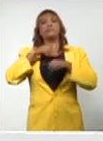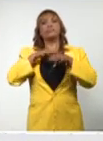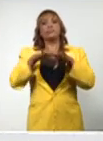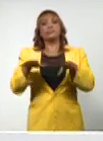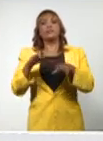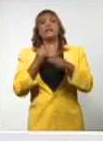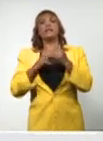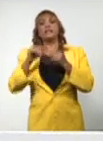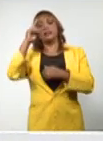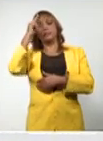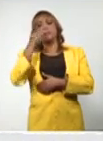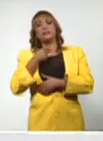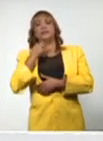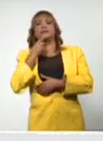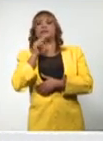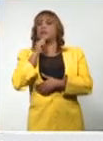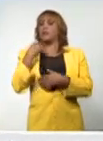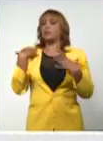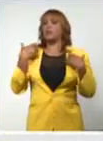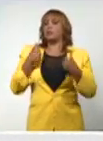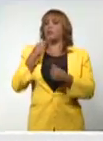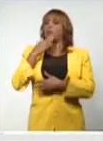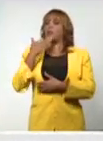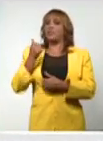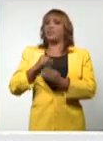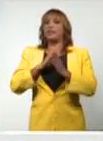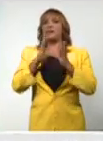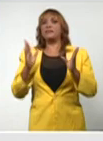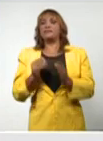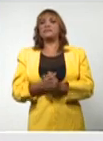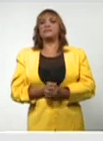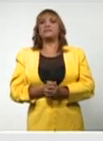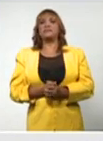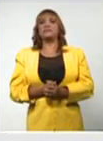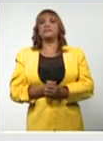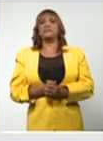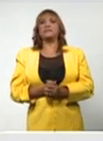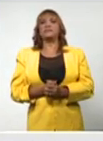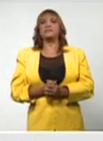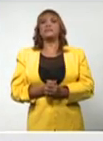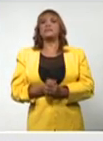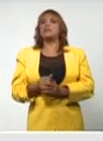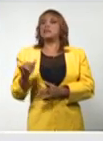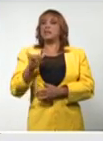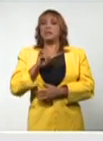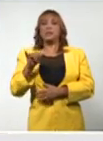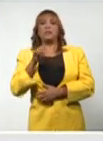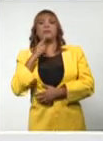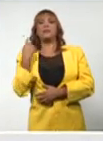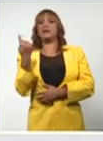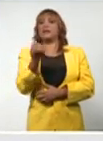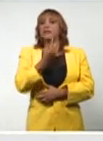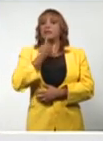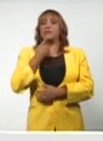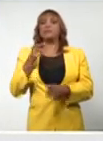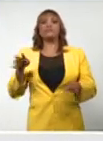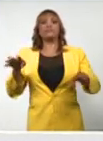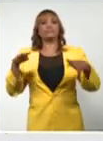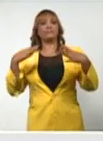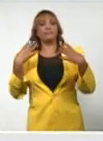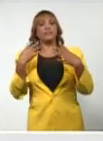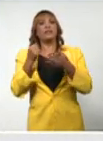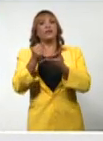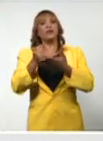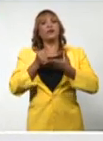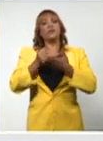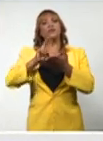MINSAP. Doctor, buenos días. A ustedes que hacen posible la transmisión, Raúl que nos apoya desde los estudios, la